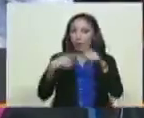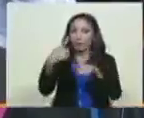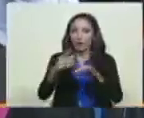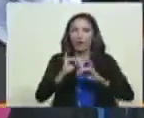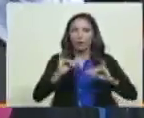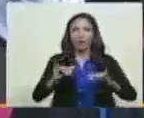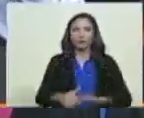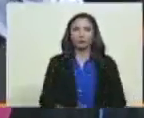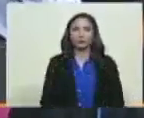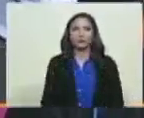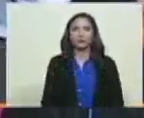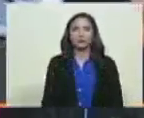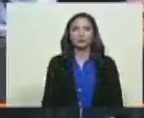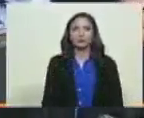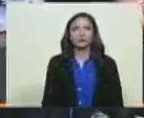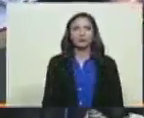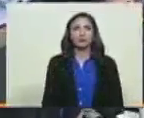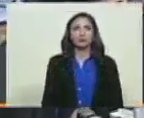yo espero